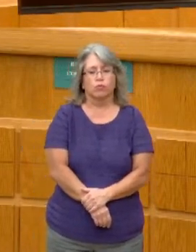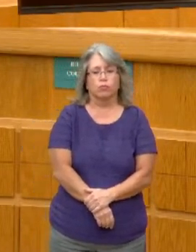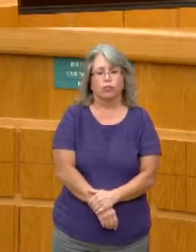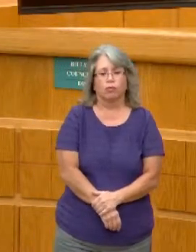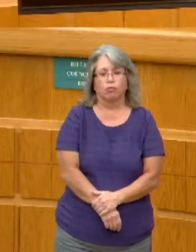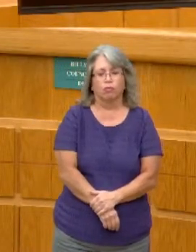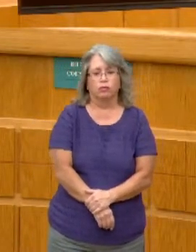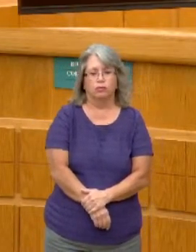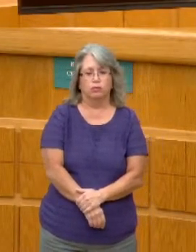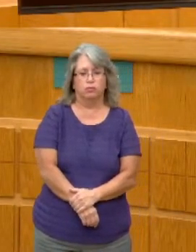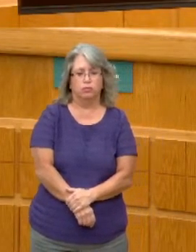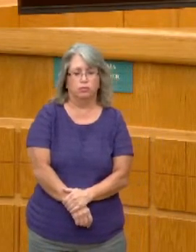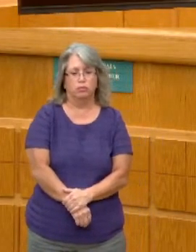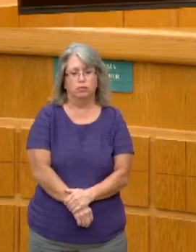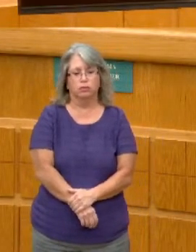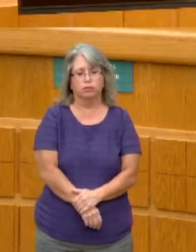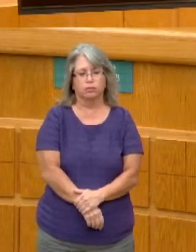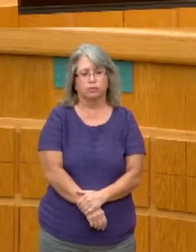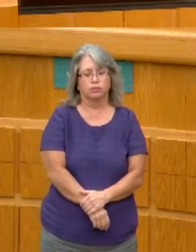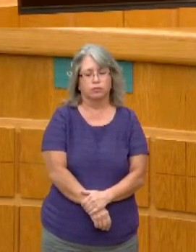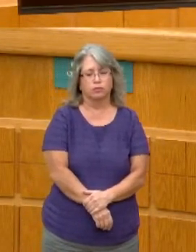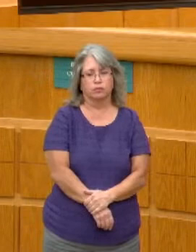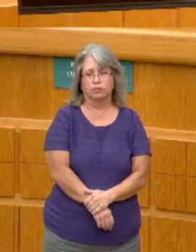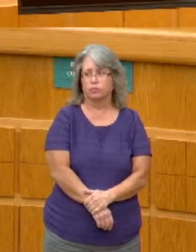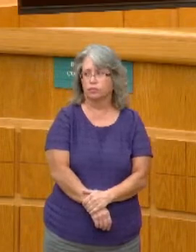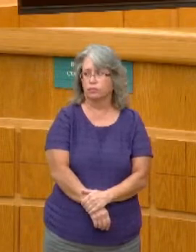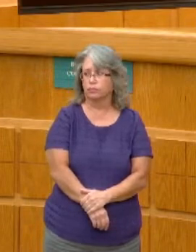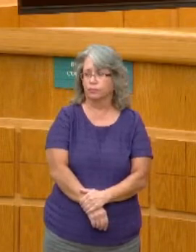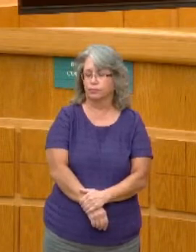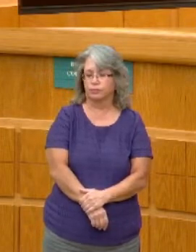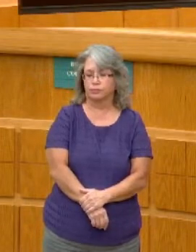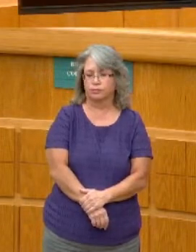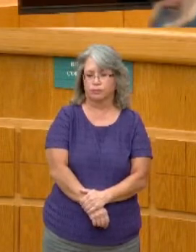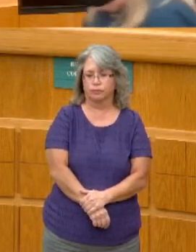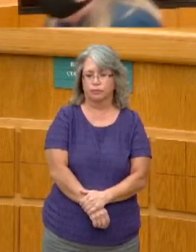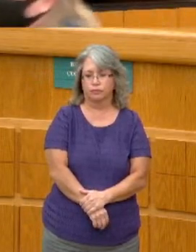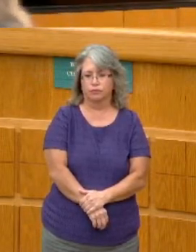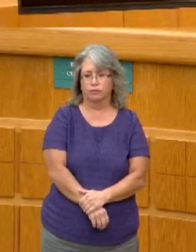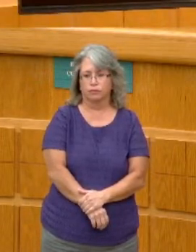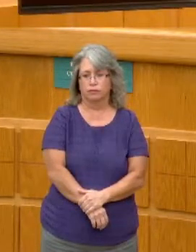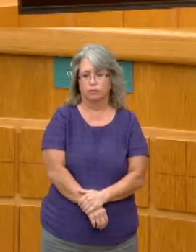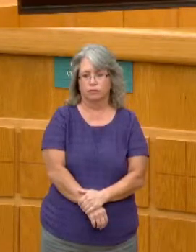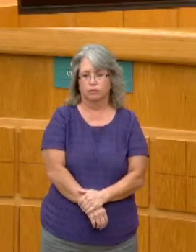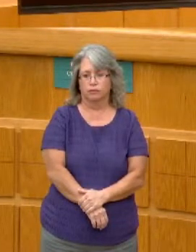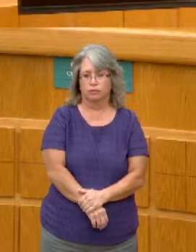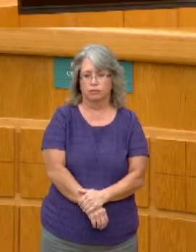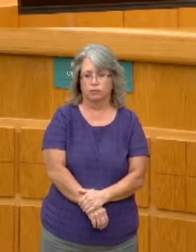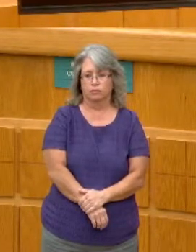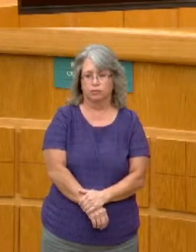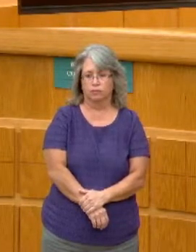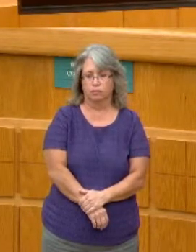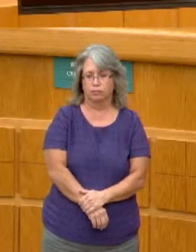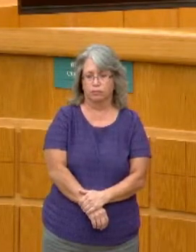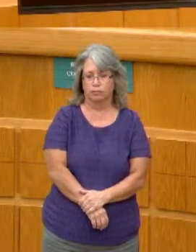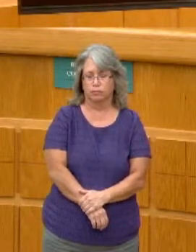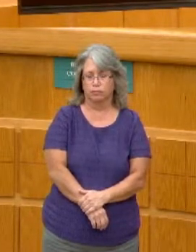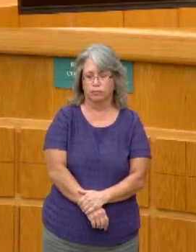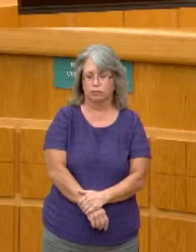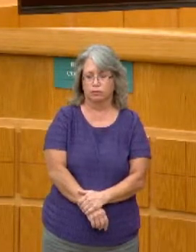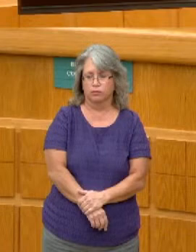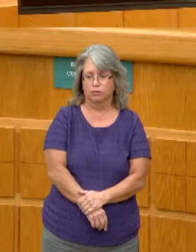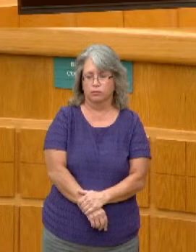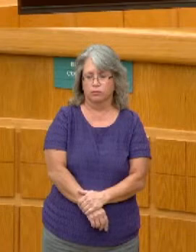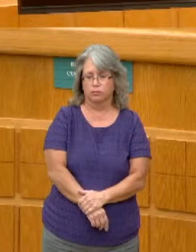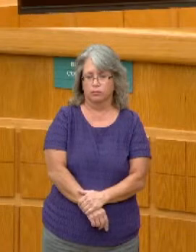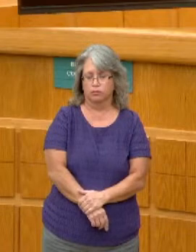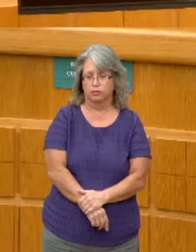fin a esta pandemia y está brindando una protección sólida contra la hospitalización y sobre todo la muerte. Si no está completamente vacunado y se